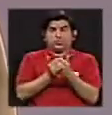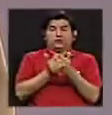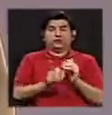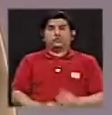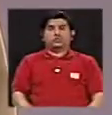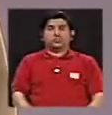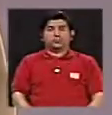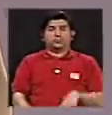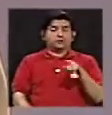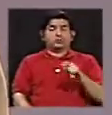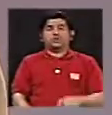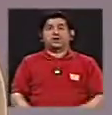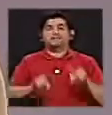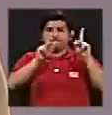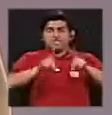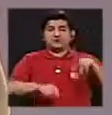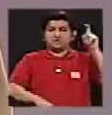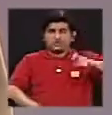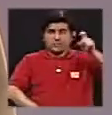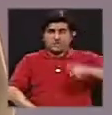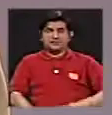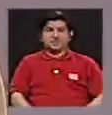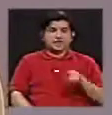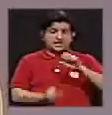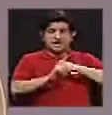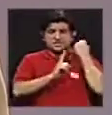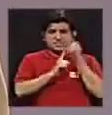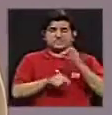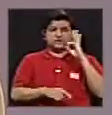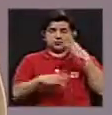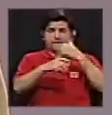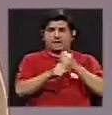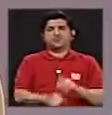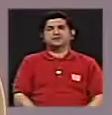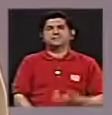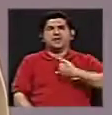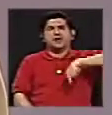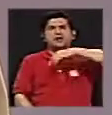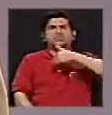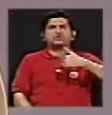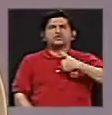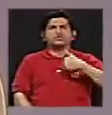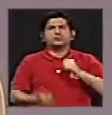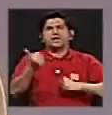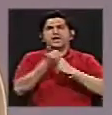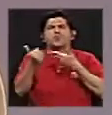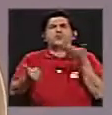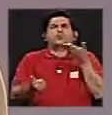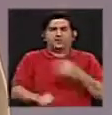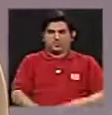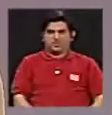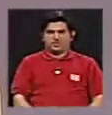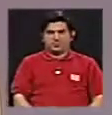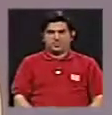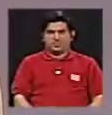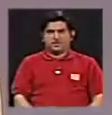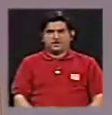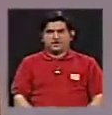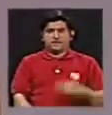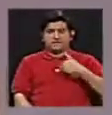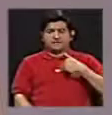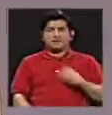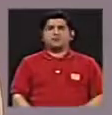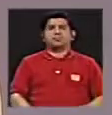el bagaje de personas que necesitamos para que esto se haga bien. ¿Qué vamos a tener de apoyo? Vamos a tener a la